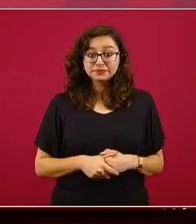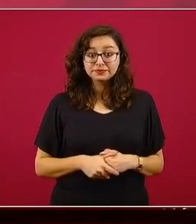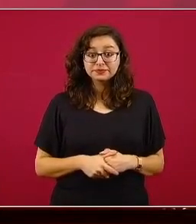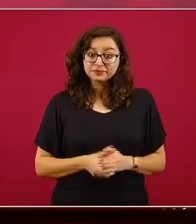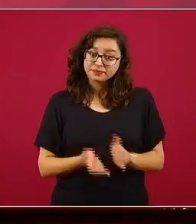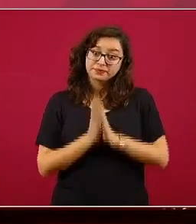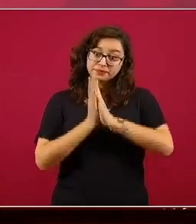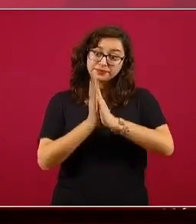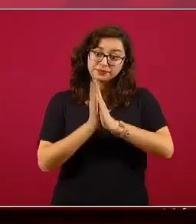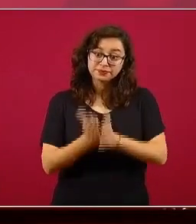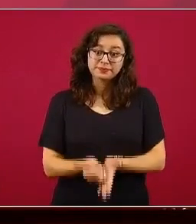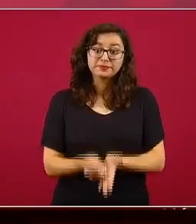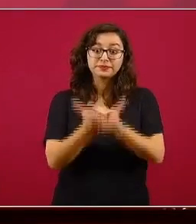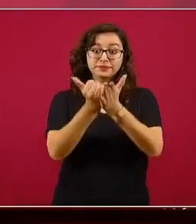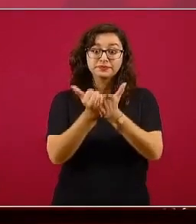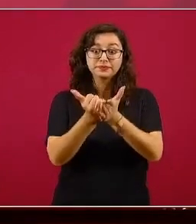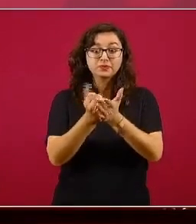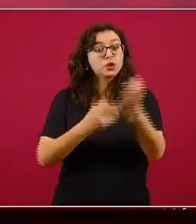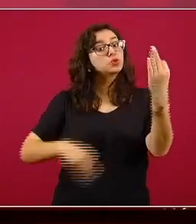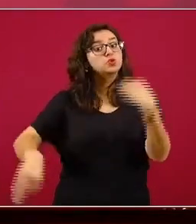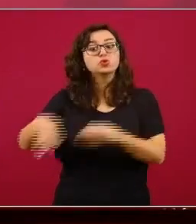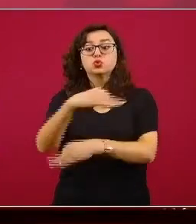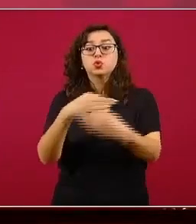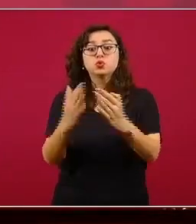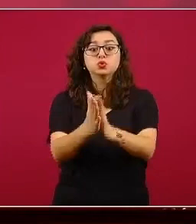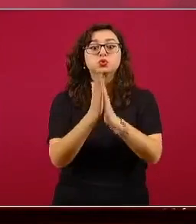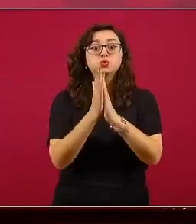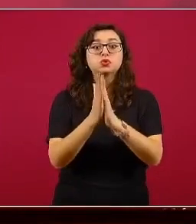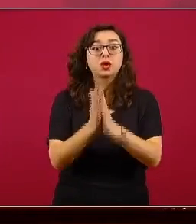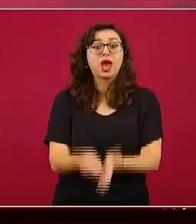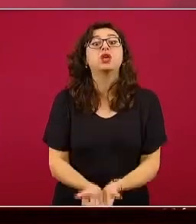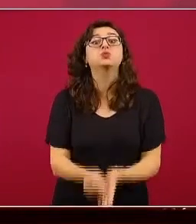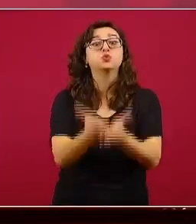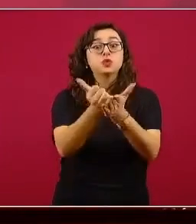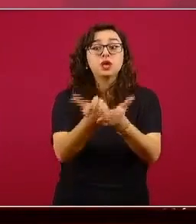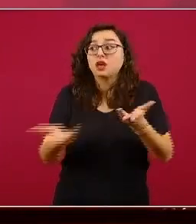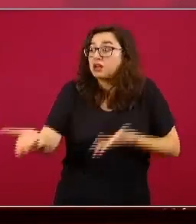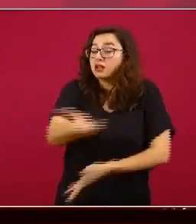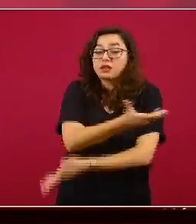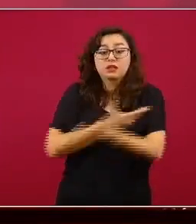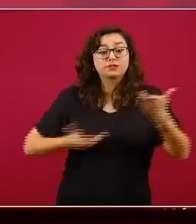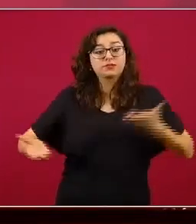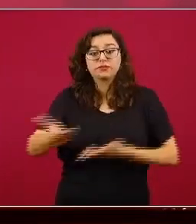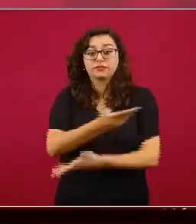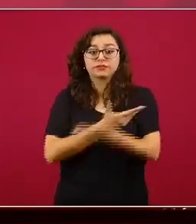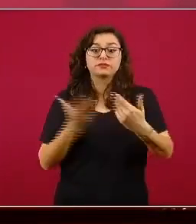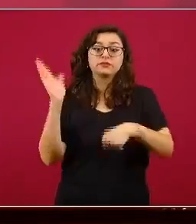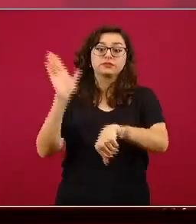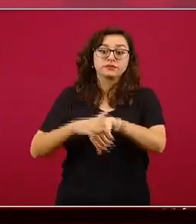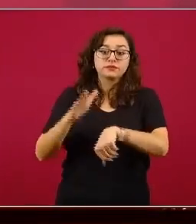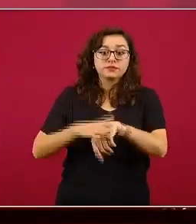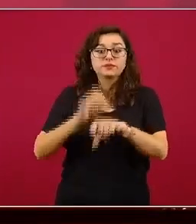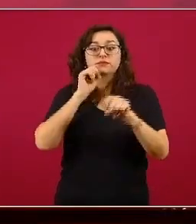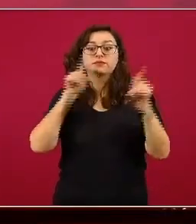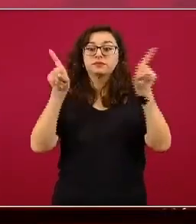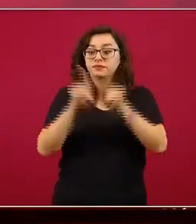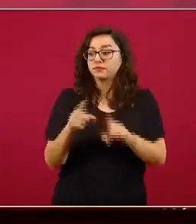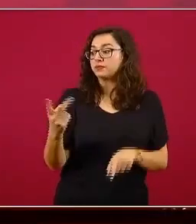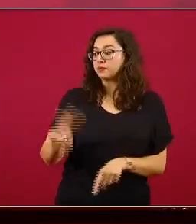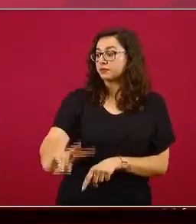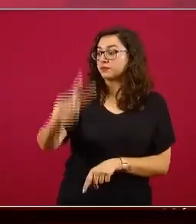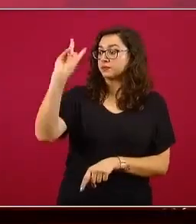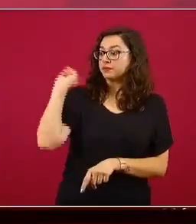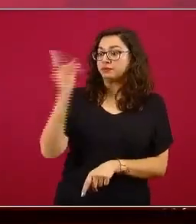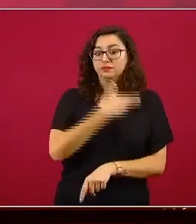Por favor, ayúdenos todos, ayudémonos. Es el mismo llamado también que hizo el presidente el